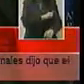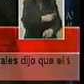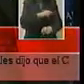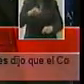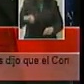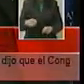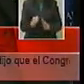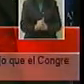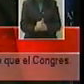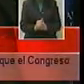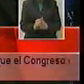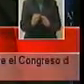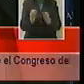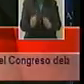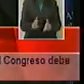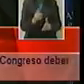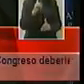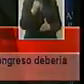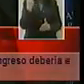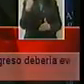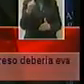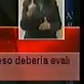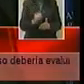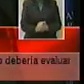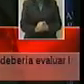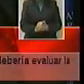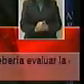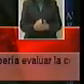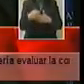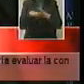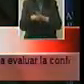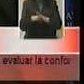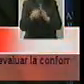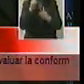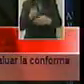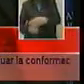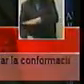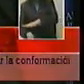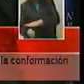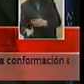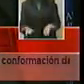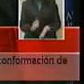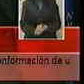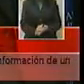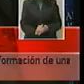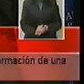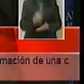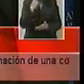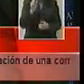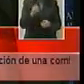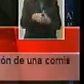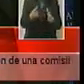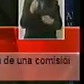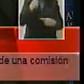Ejecutivo, realmente es para meter por lo bajo lo que ha sido la